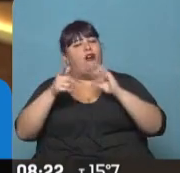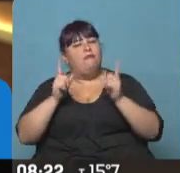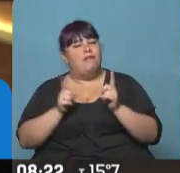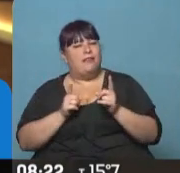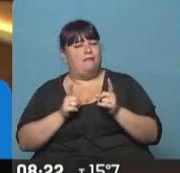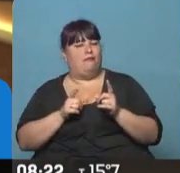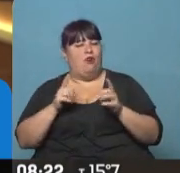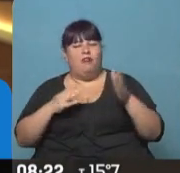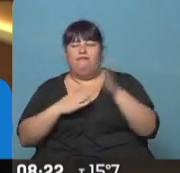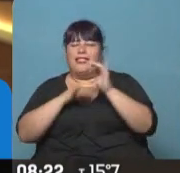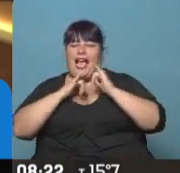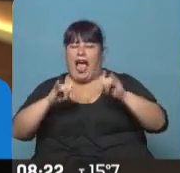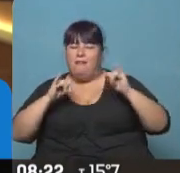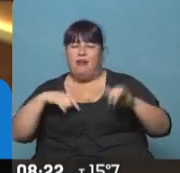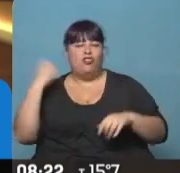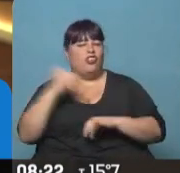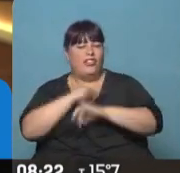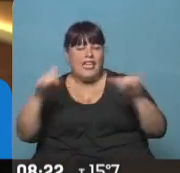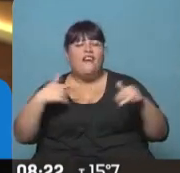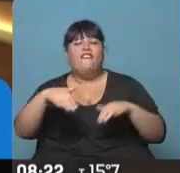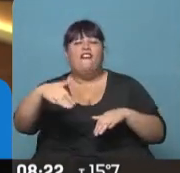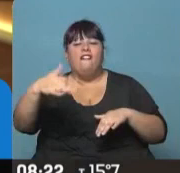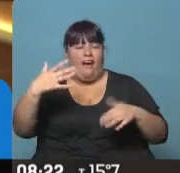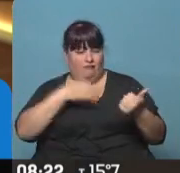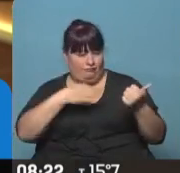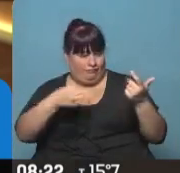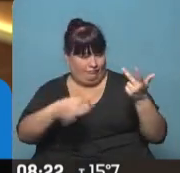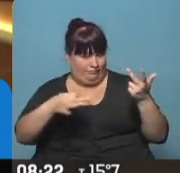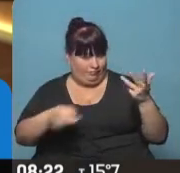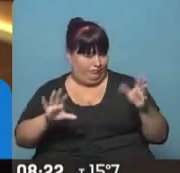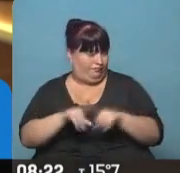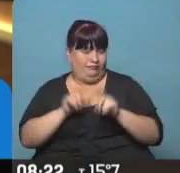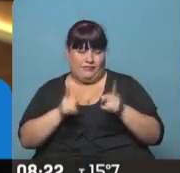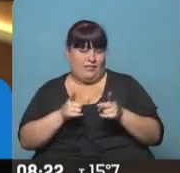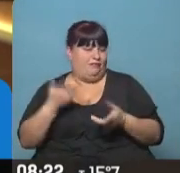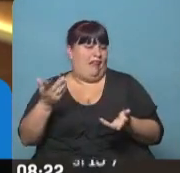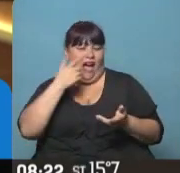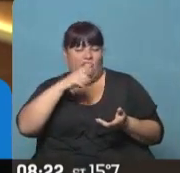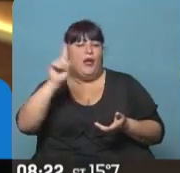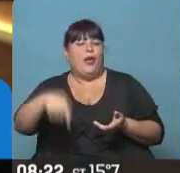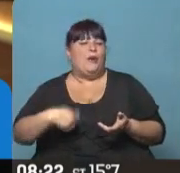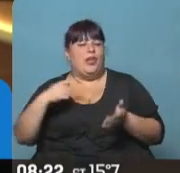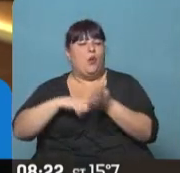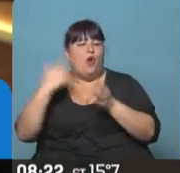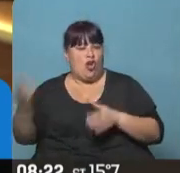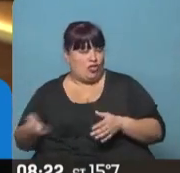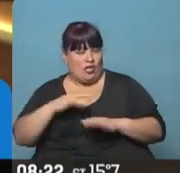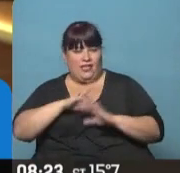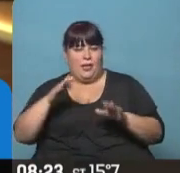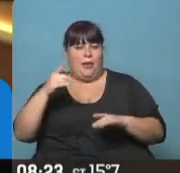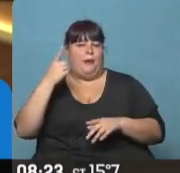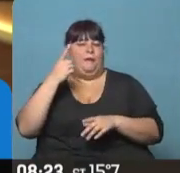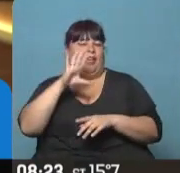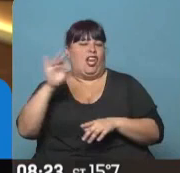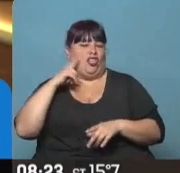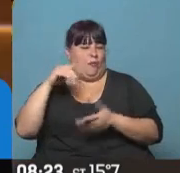que este eje de campaña, donde hemos dicho lo que iba a pasar y hemos sido consecuentes con esto, es lo que nos ha llevado que en la provincia de Buenos Aires, por ejemplo, saquemos 500,000